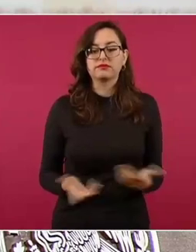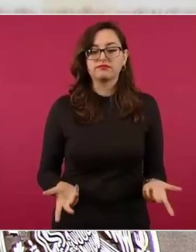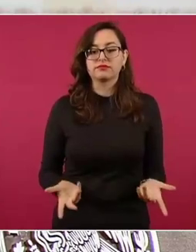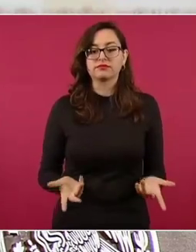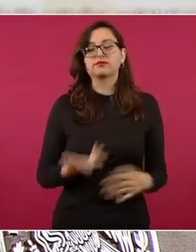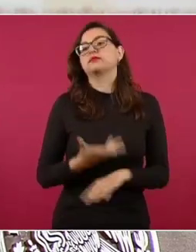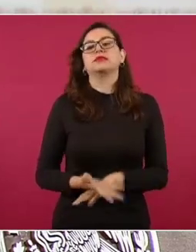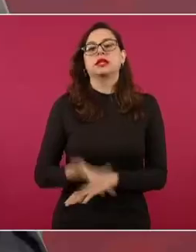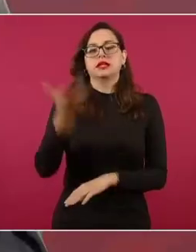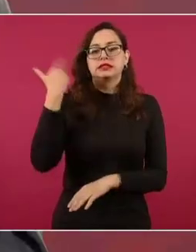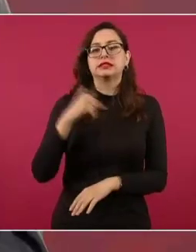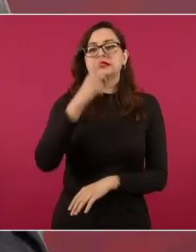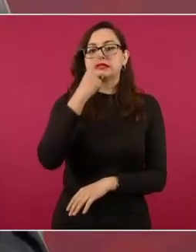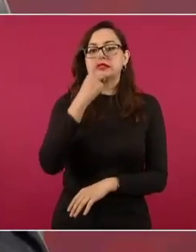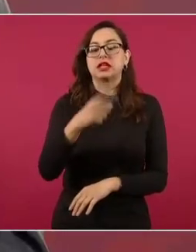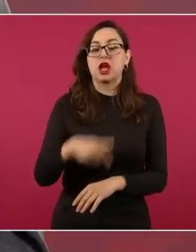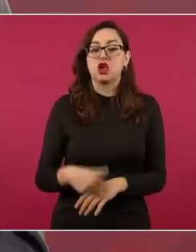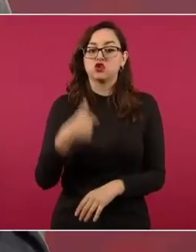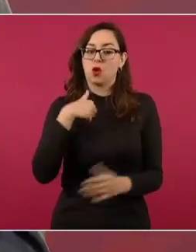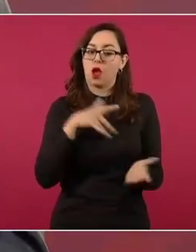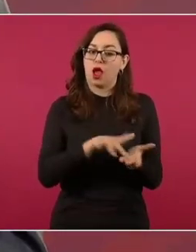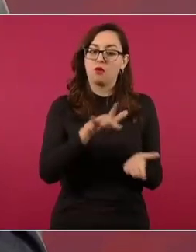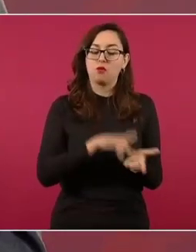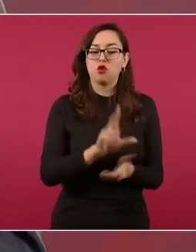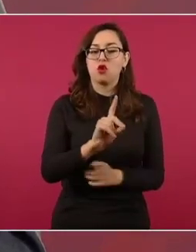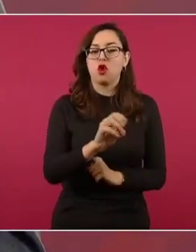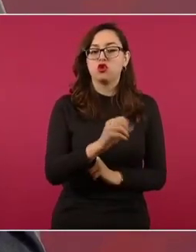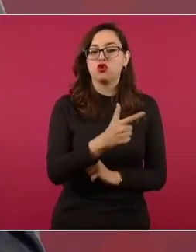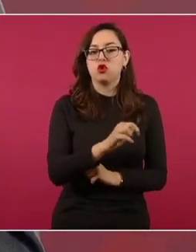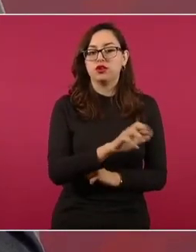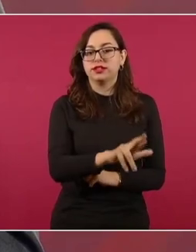lo quiero repetir, voy Dodger